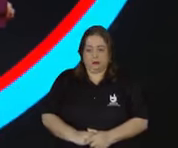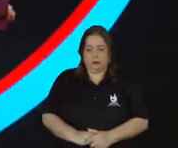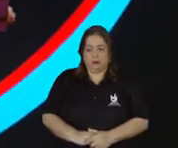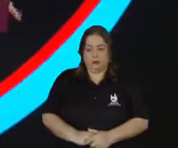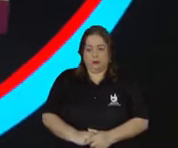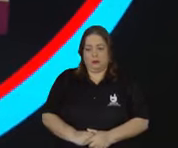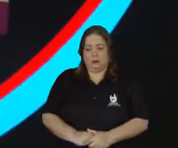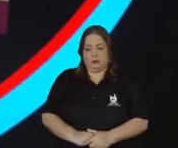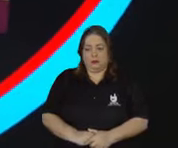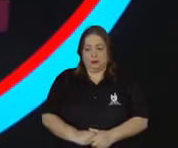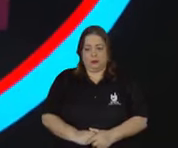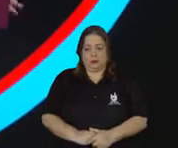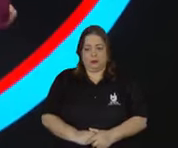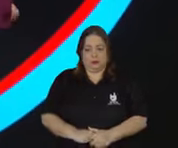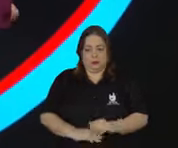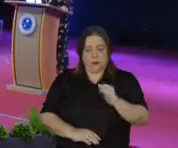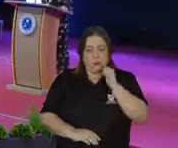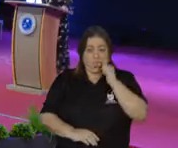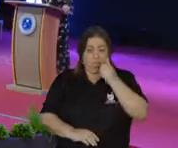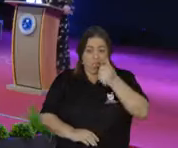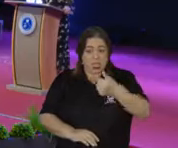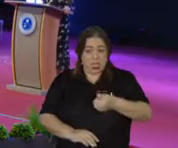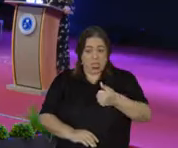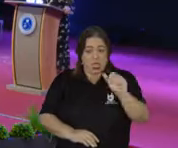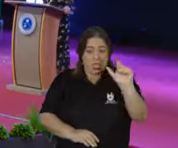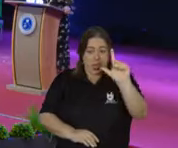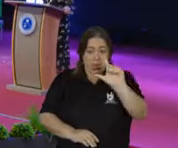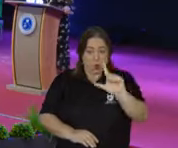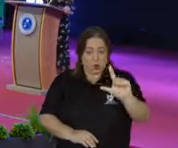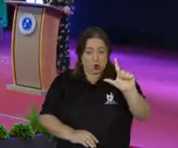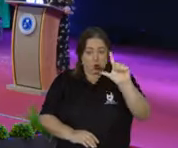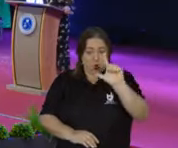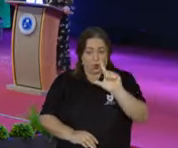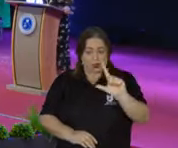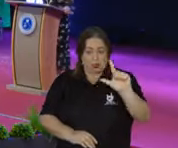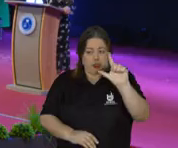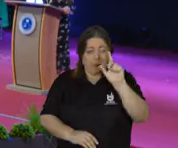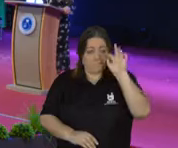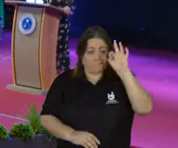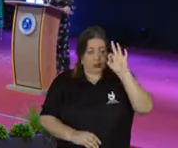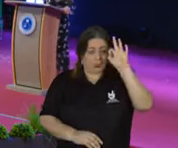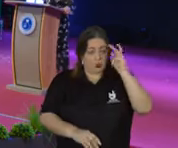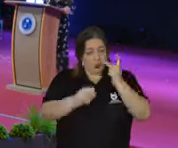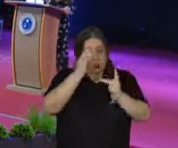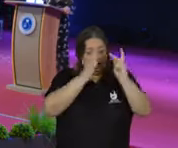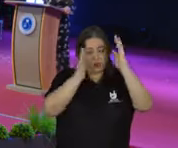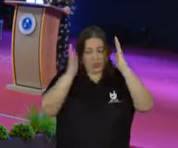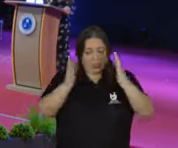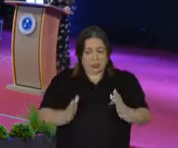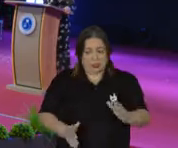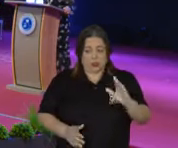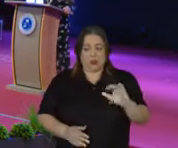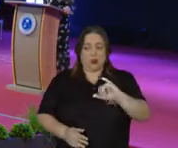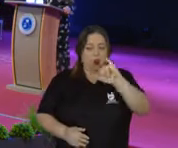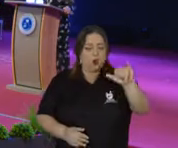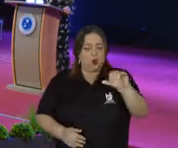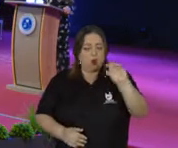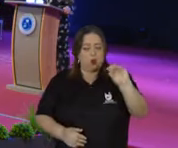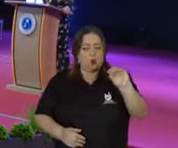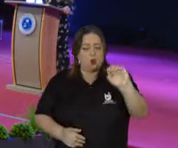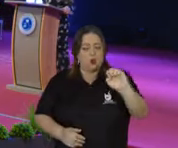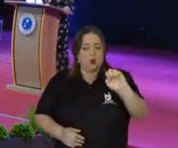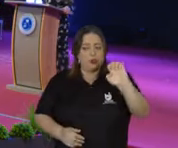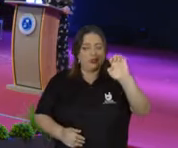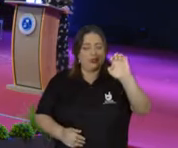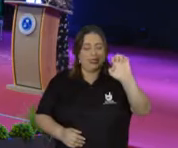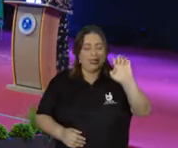indicado, a un pastor profeta, un hombre de Dios, José Emilio, Él va a estar